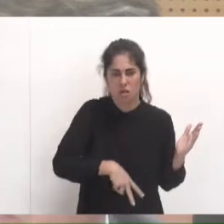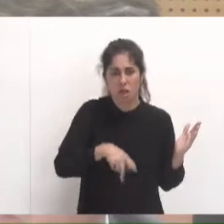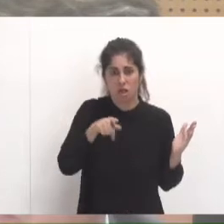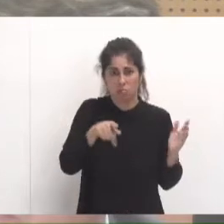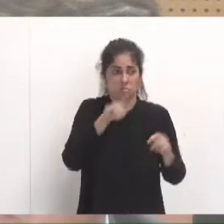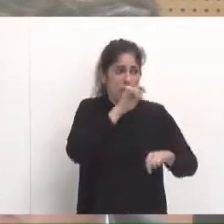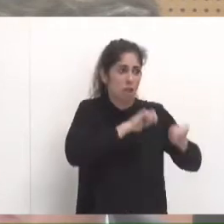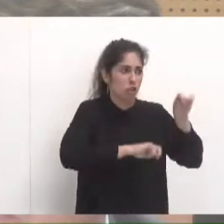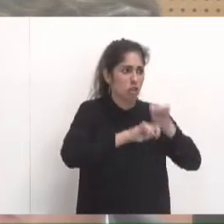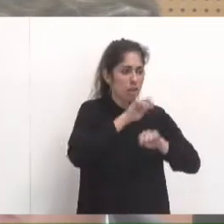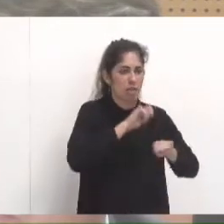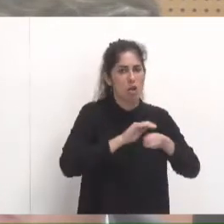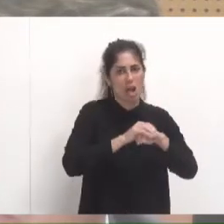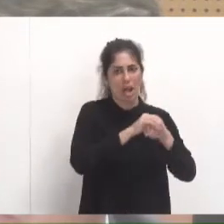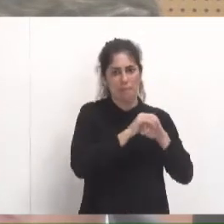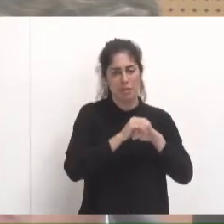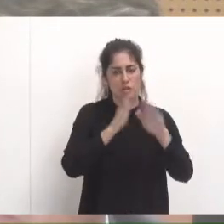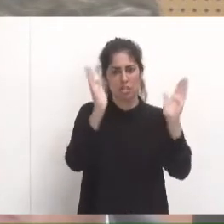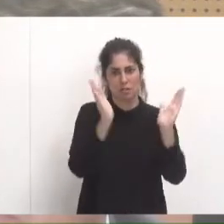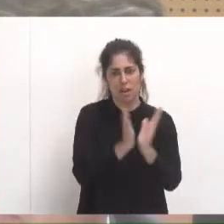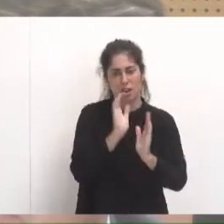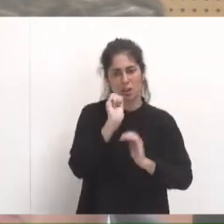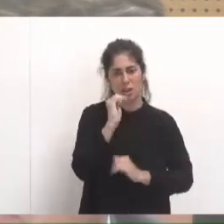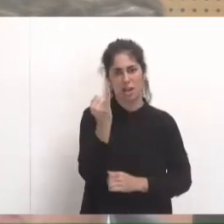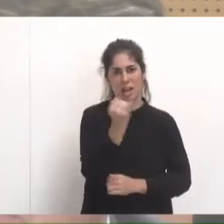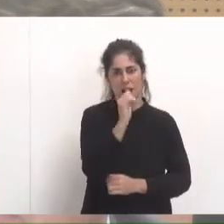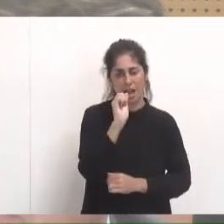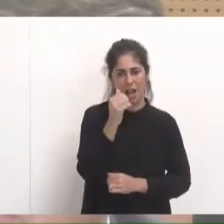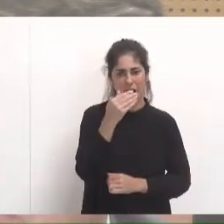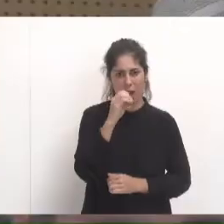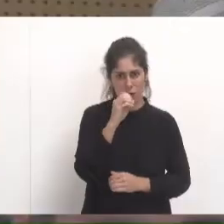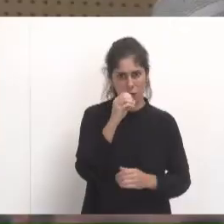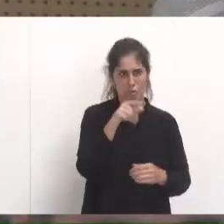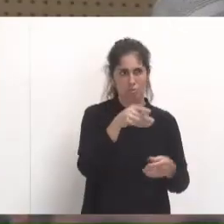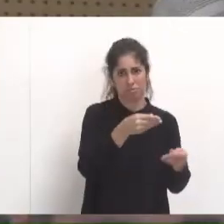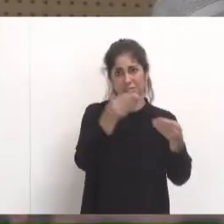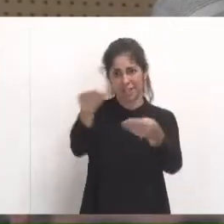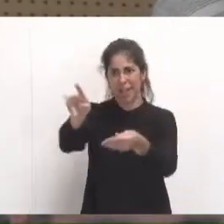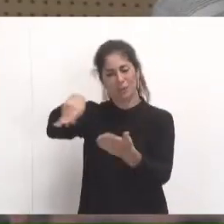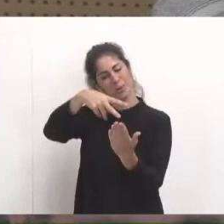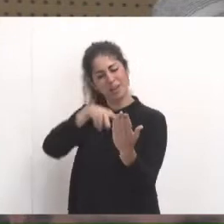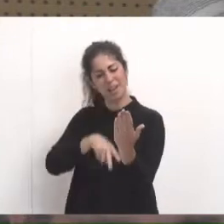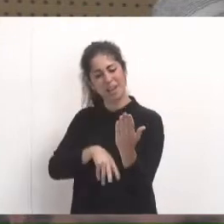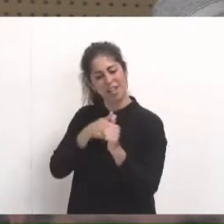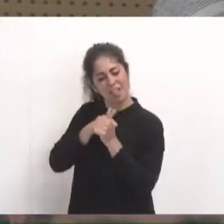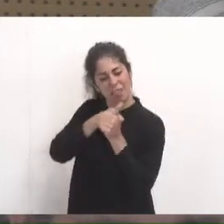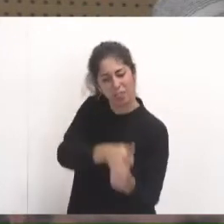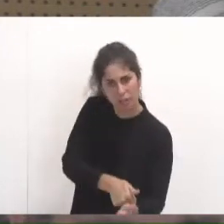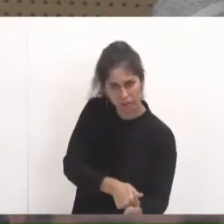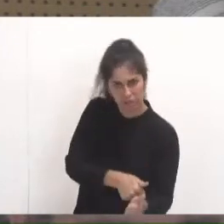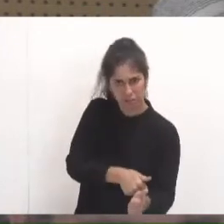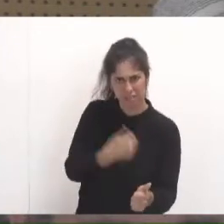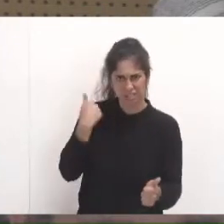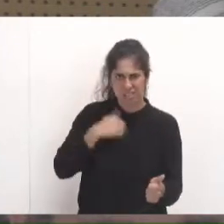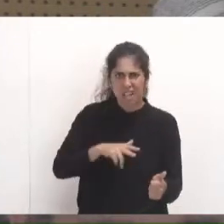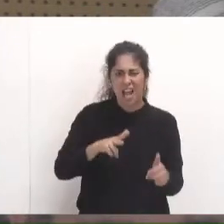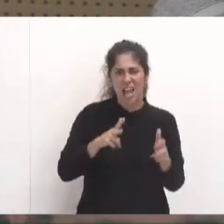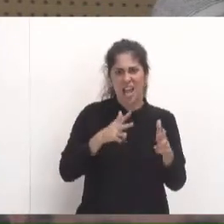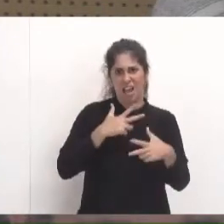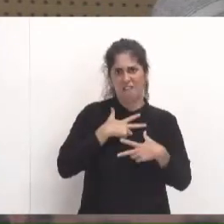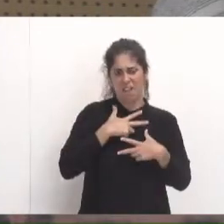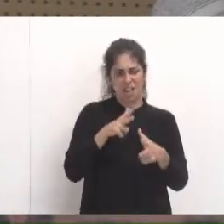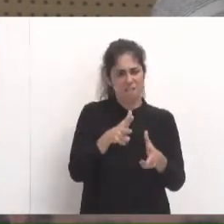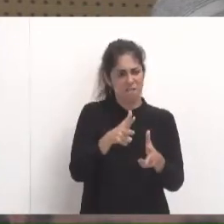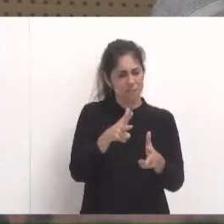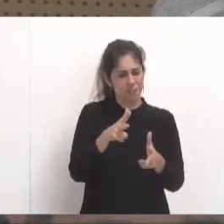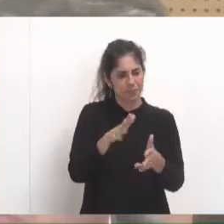la Asociación Amigos de Ajao. Toda esta documentación está en Fiscalía y ha sido el Consejo Insular de Agua quien ha hecho todas las